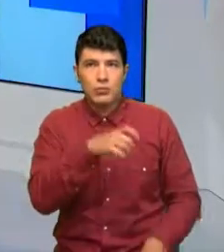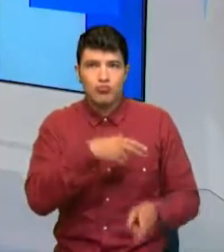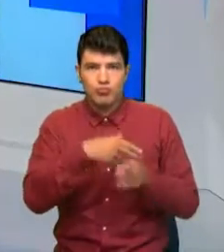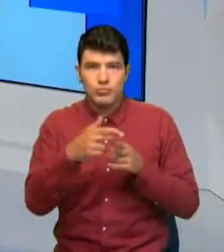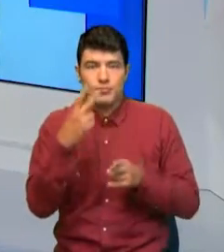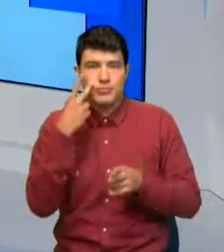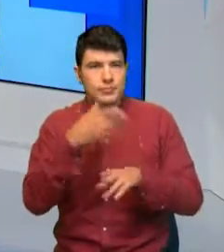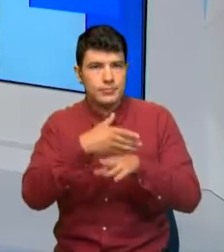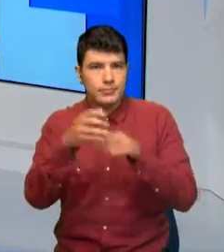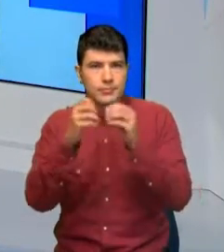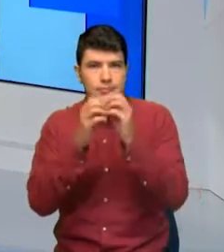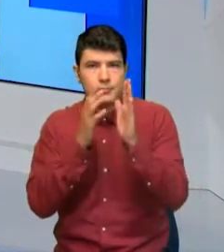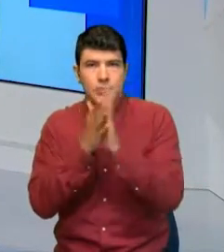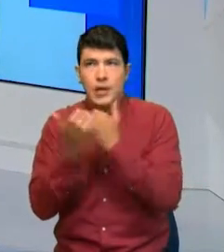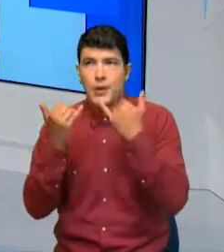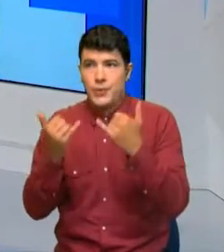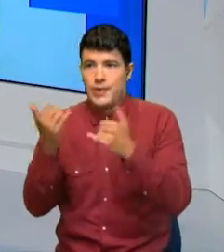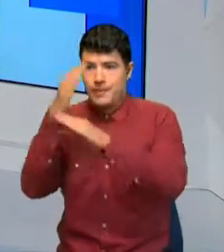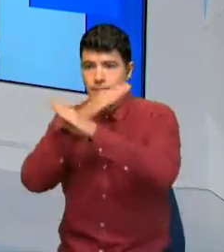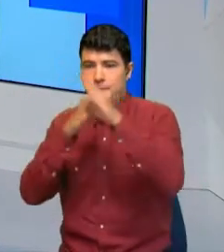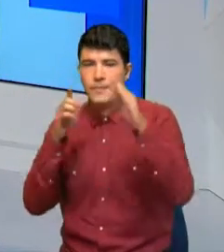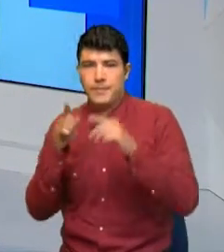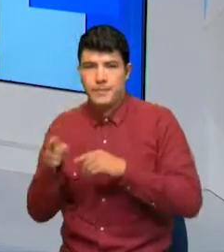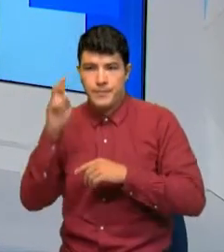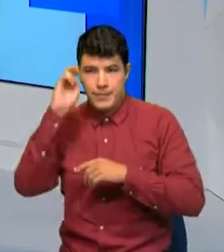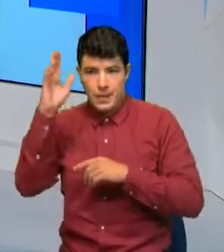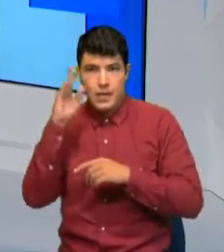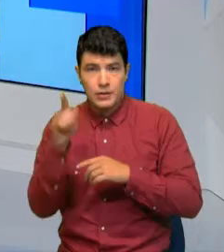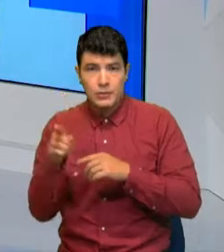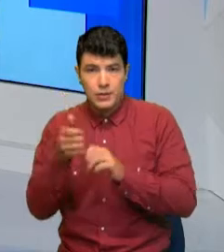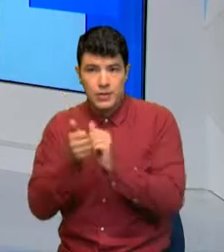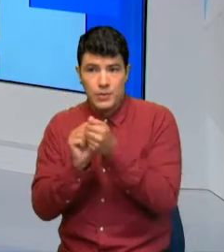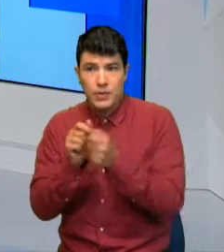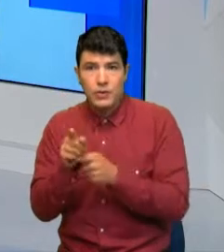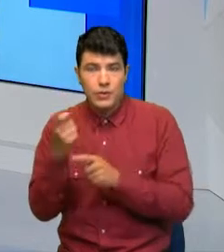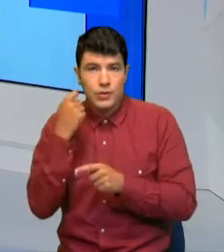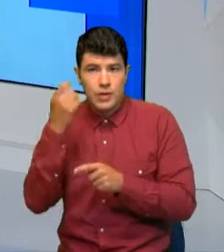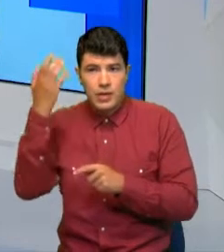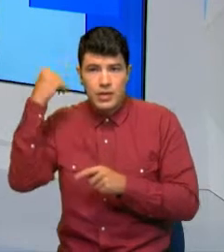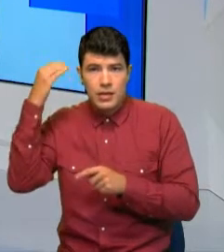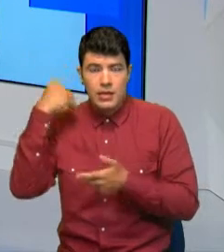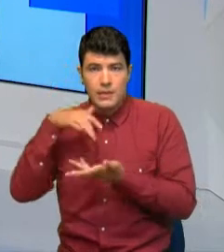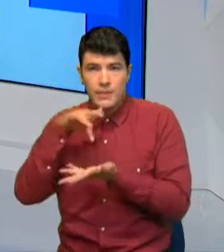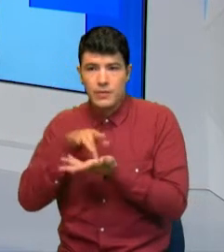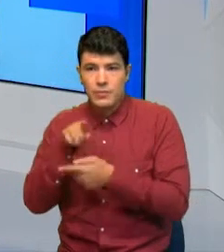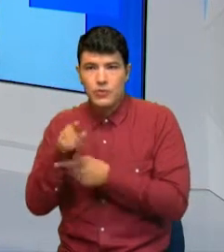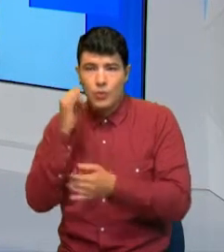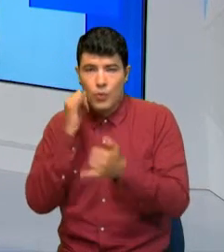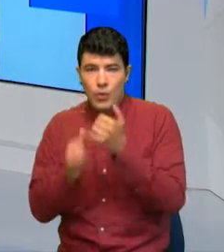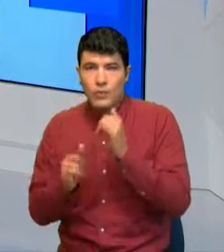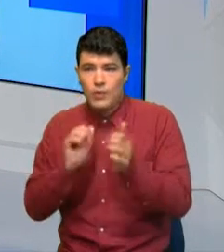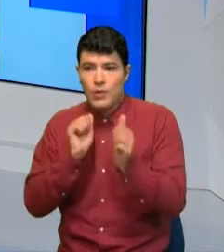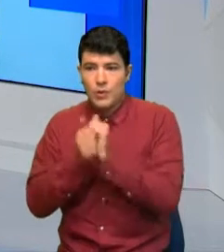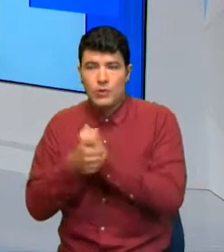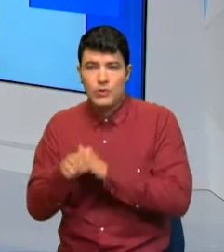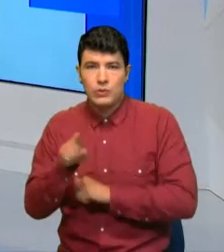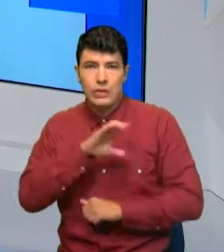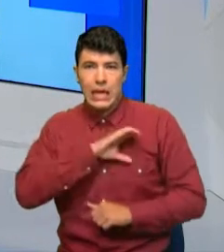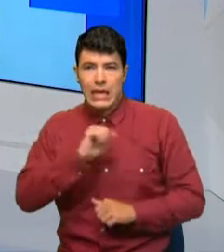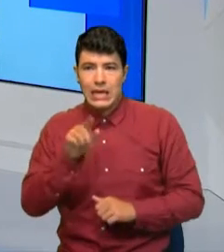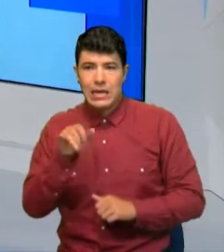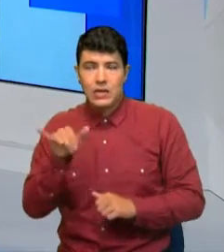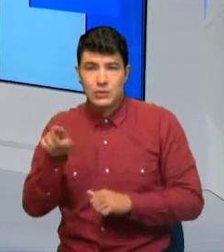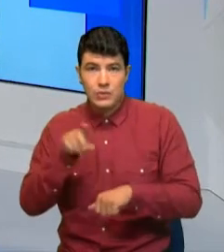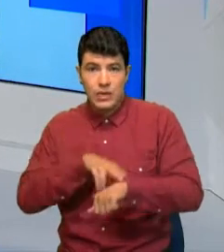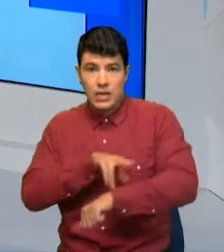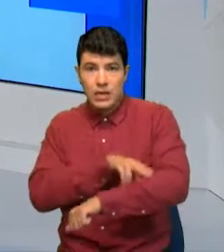hablamos ahora de karate porque la selección norte de esta disciplina deportiva recientemente participó del último torneo clasificatorio en cali la delegación de